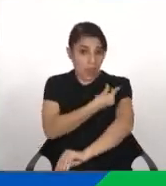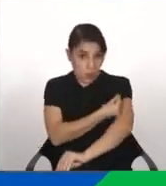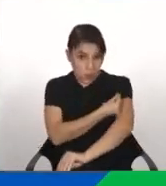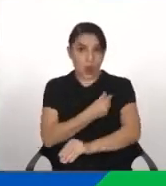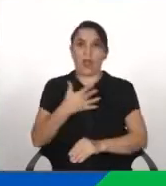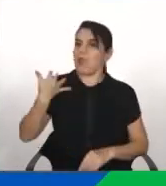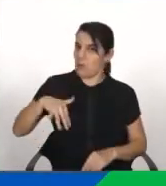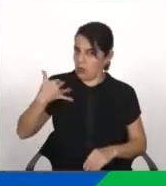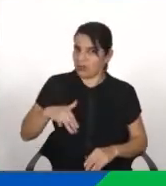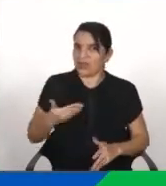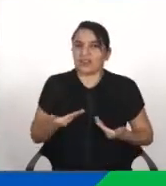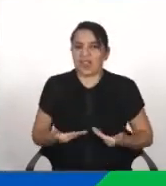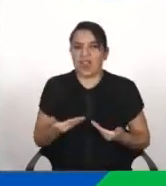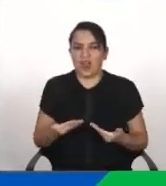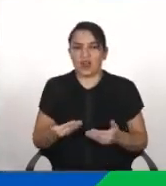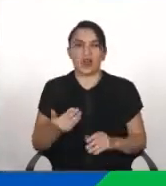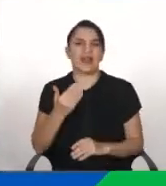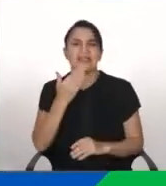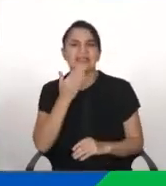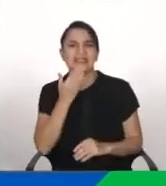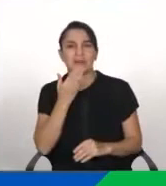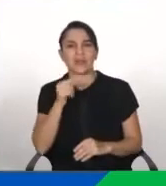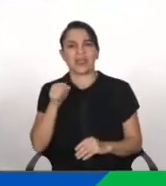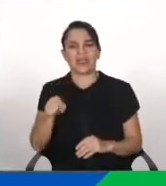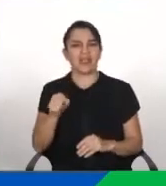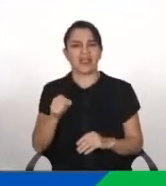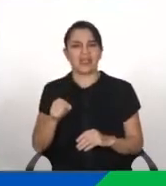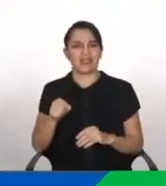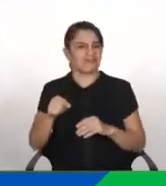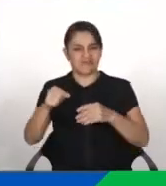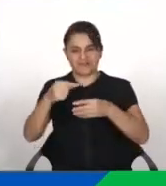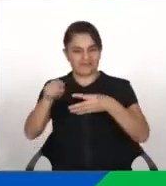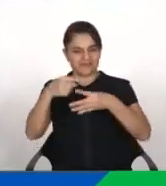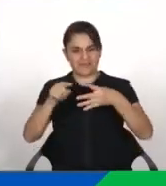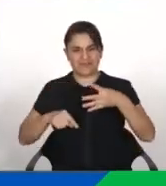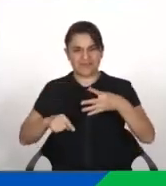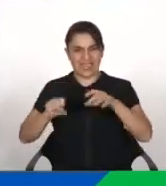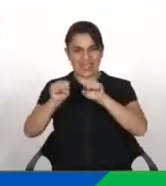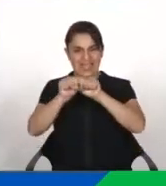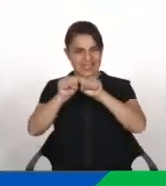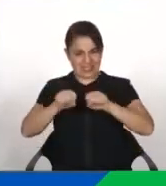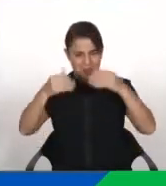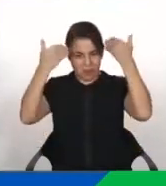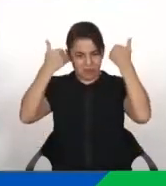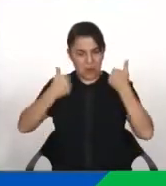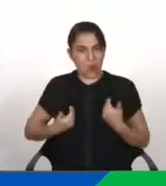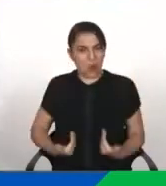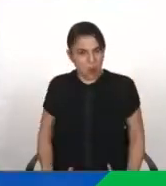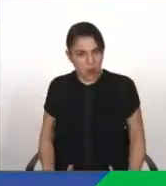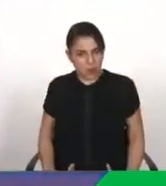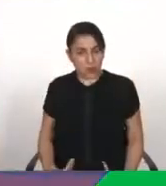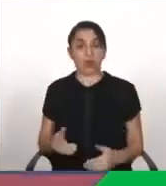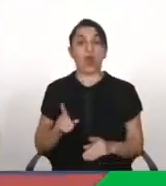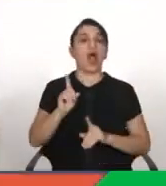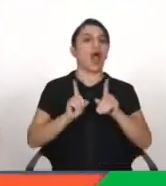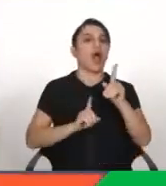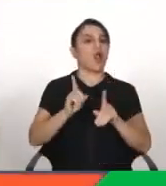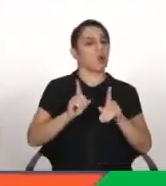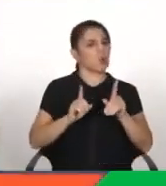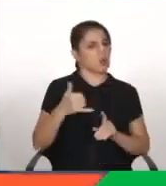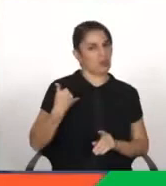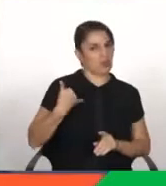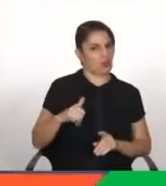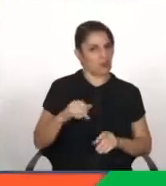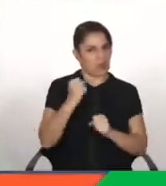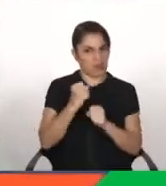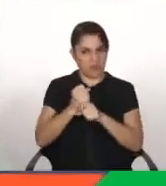Incluso otras como el sector agroalimentario, o sea, tiene muchísimas salidas. Y para aquellos a los que no les guste o no se vean tanto en un